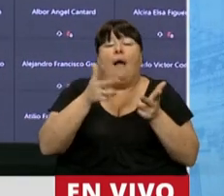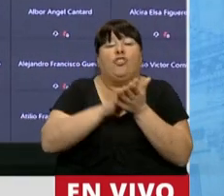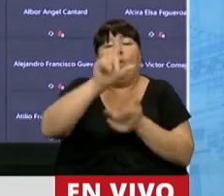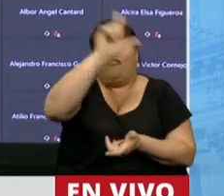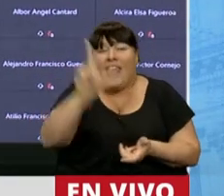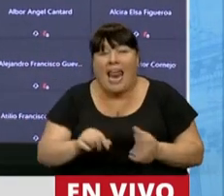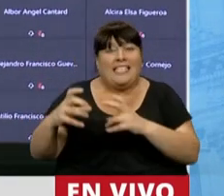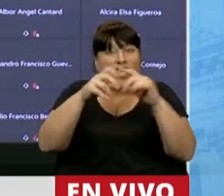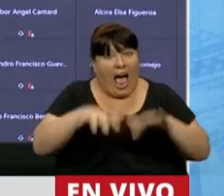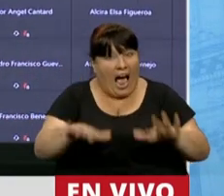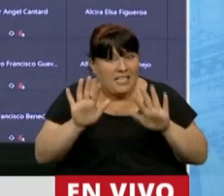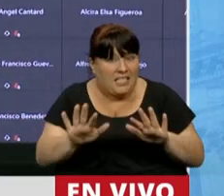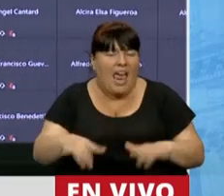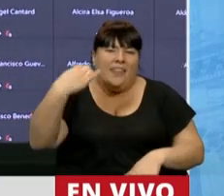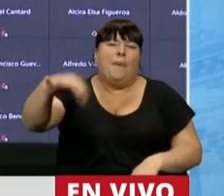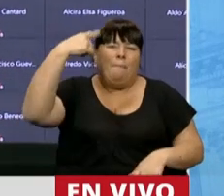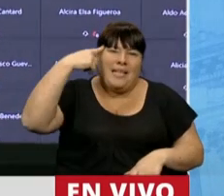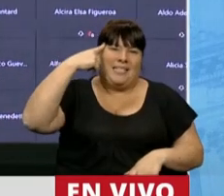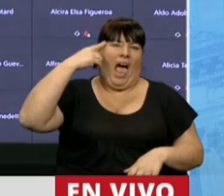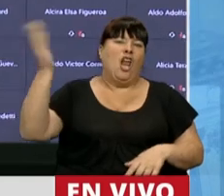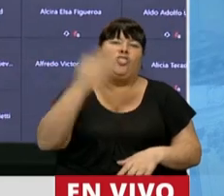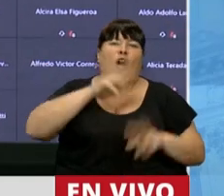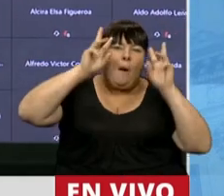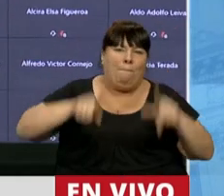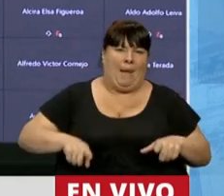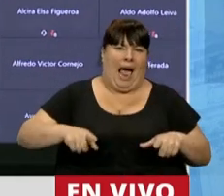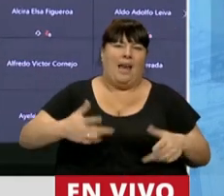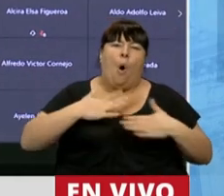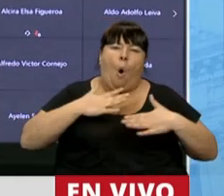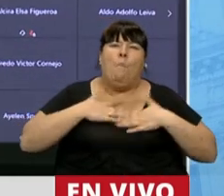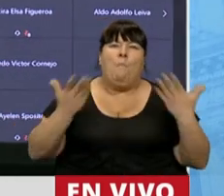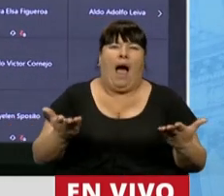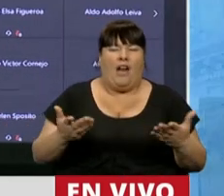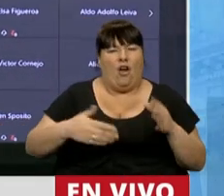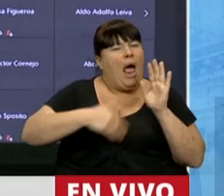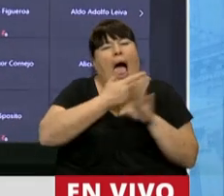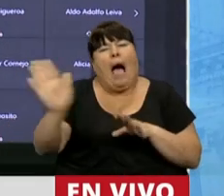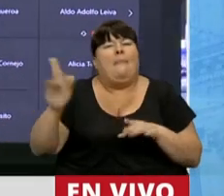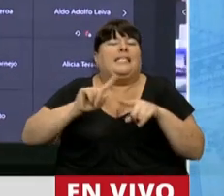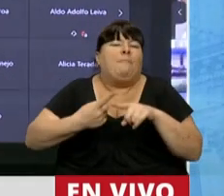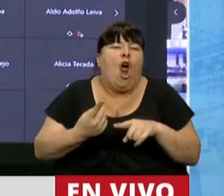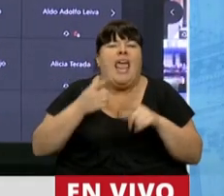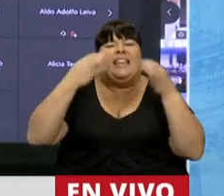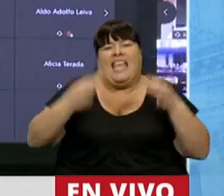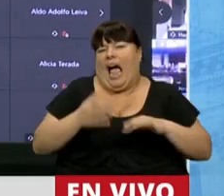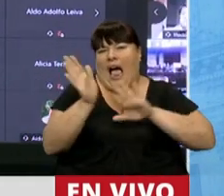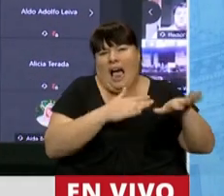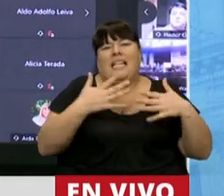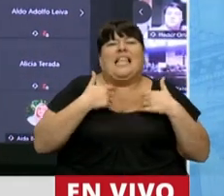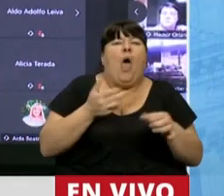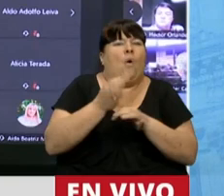federalismo en una sesión como hoy, contemplemos todas las políticas humanitarias, más allá de las políticas legítimas como